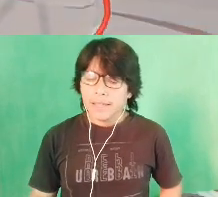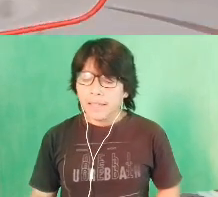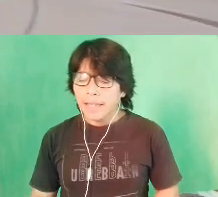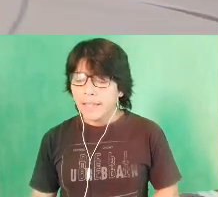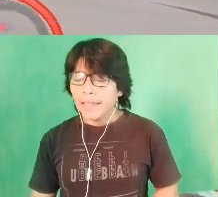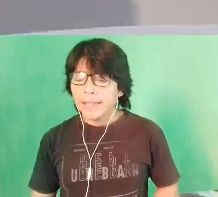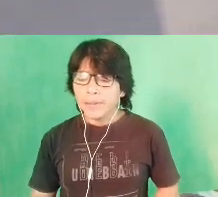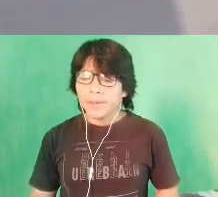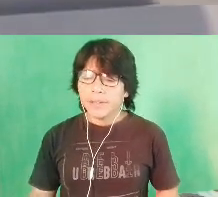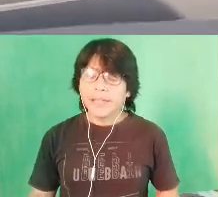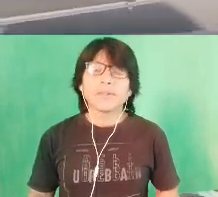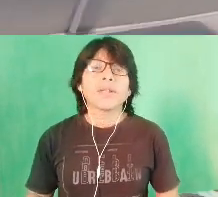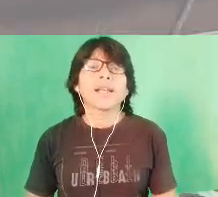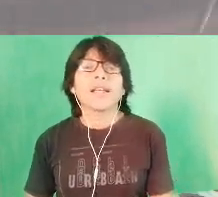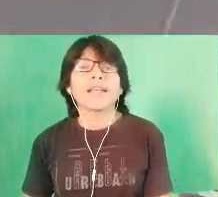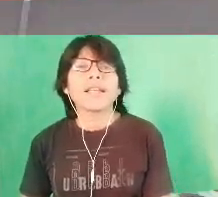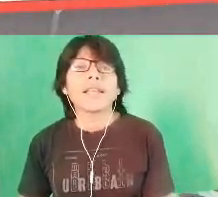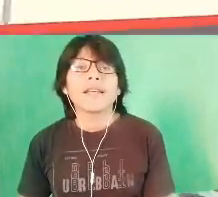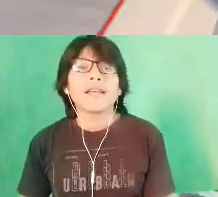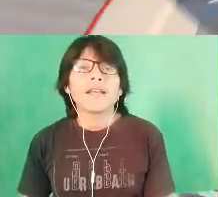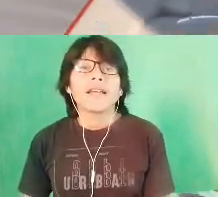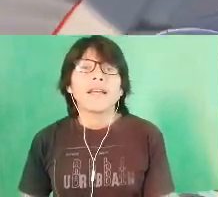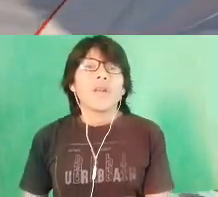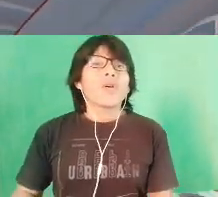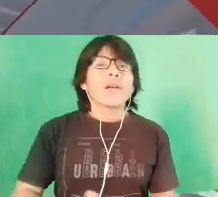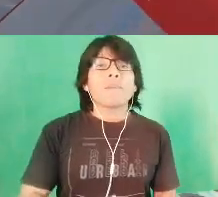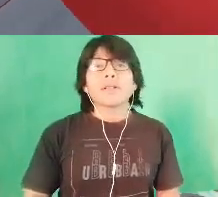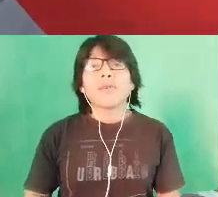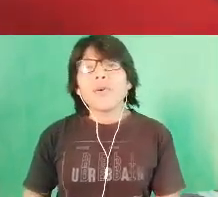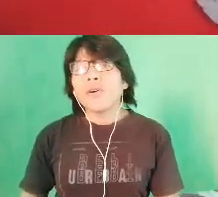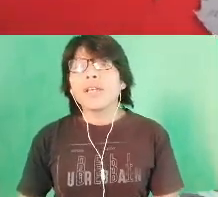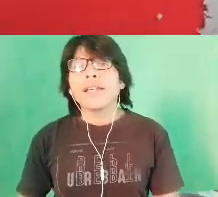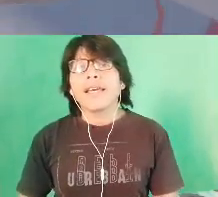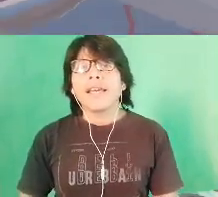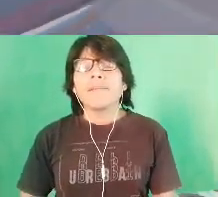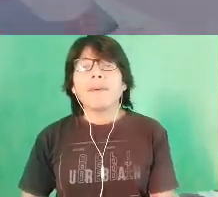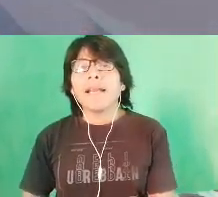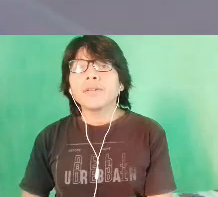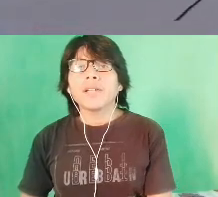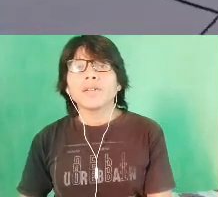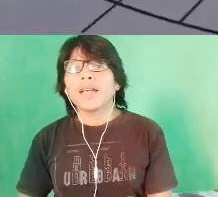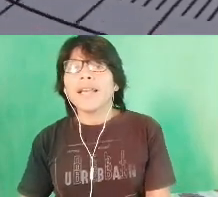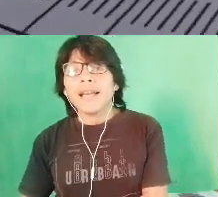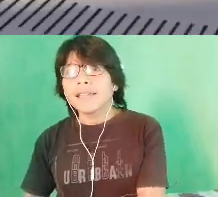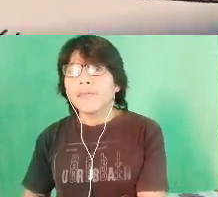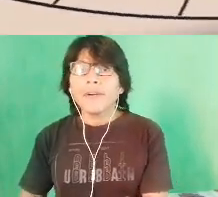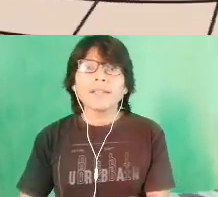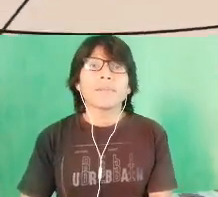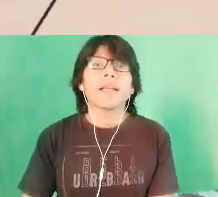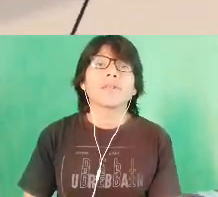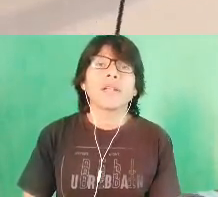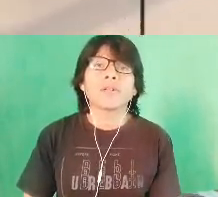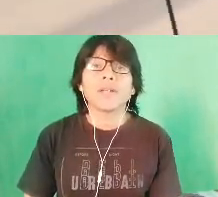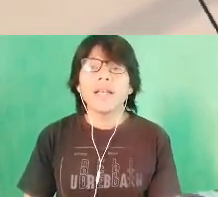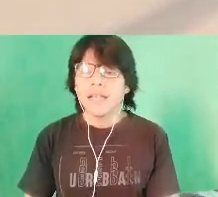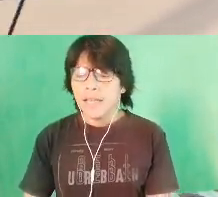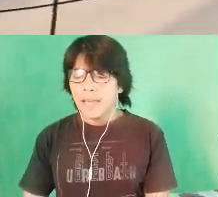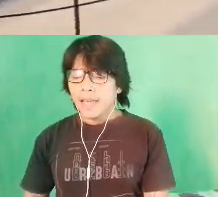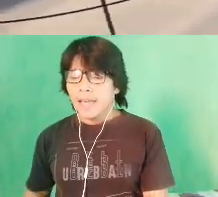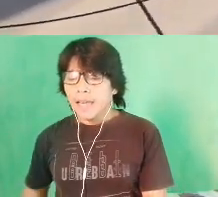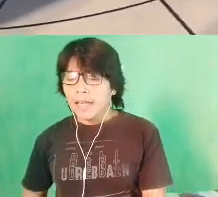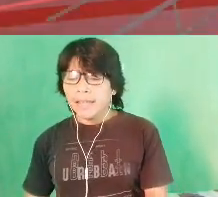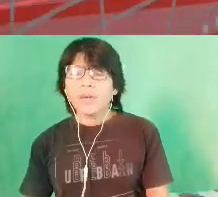Jorge Castañeda, de hecho, ya es una realidad. Lo que pasó hoy en Palacio Nacional, a las afueras de Palacio